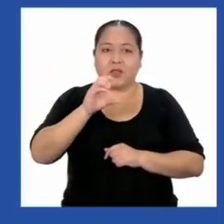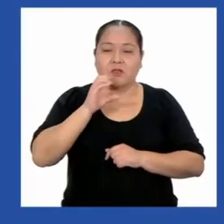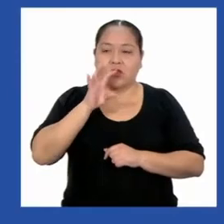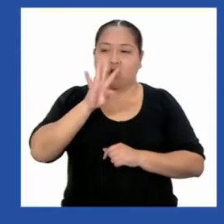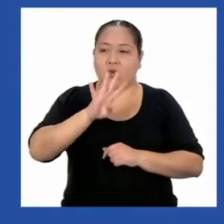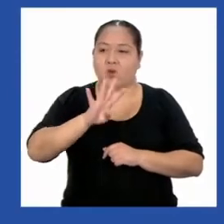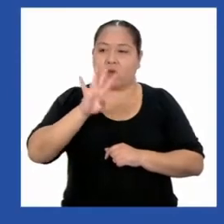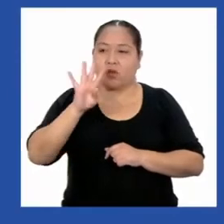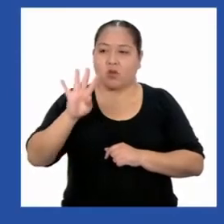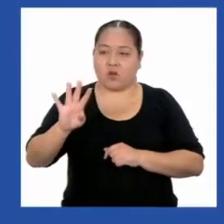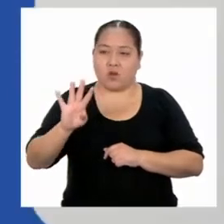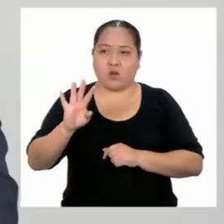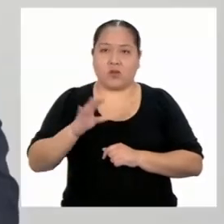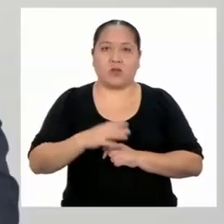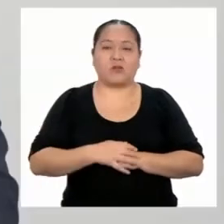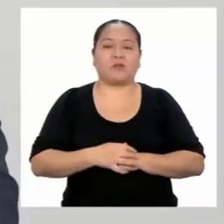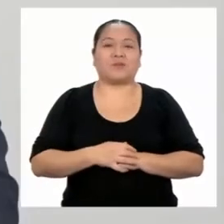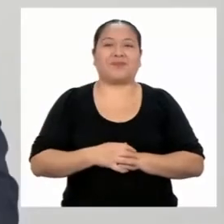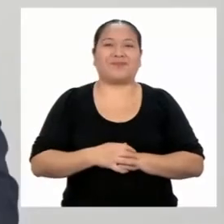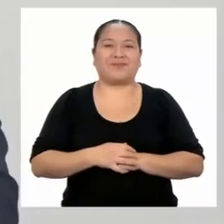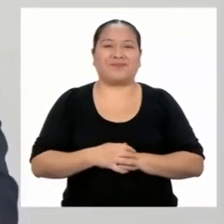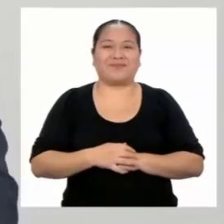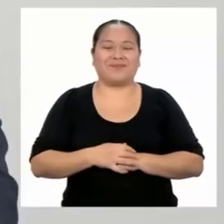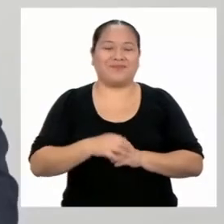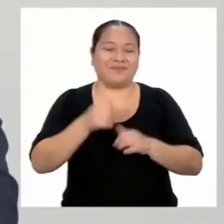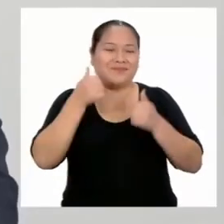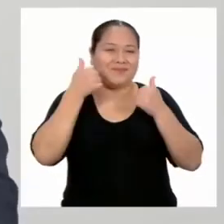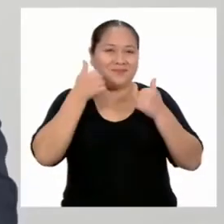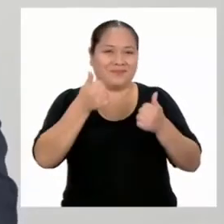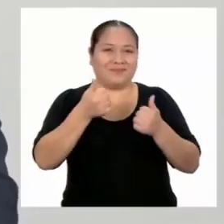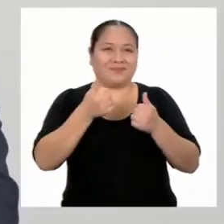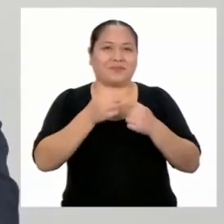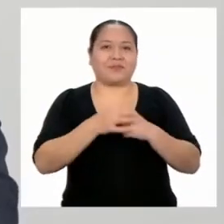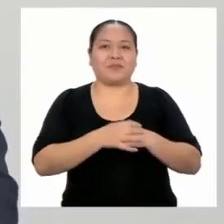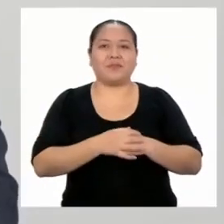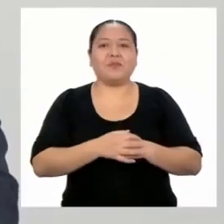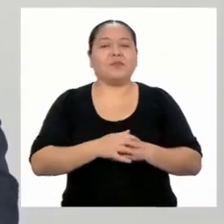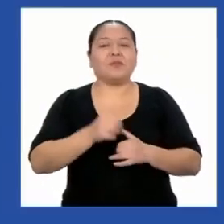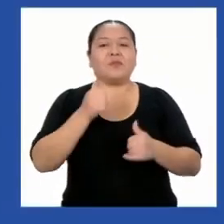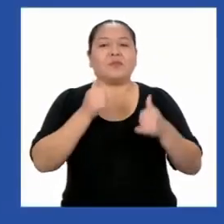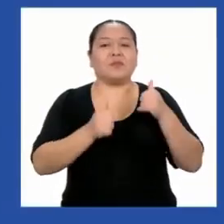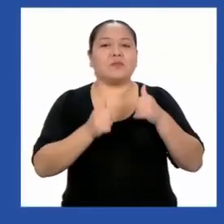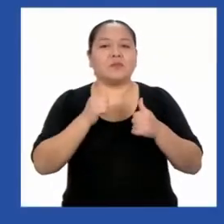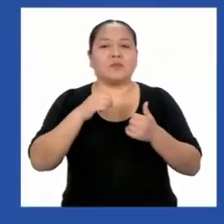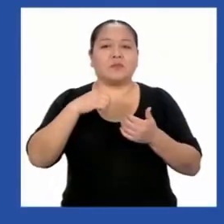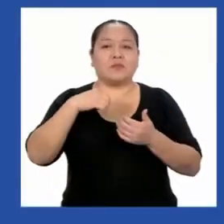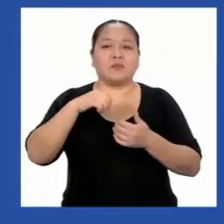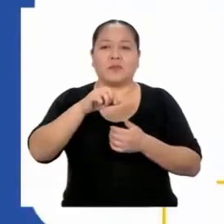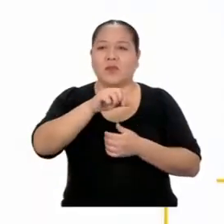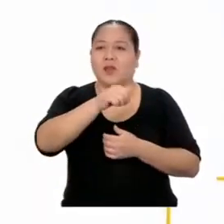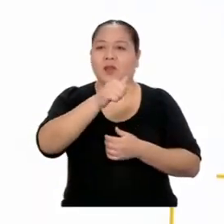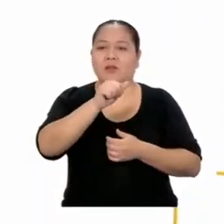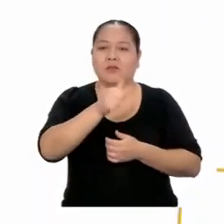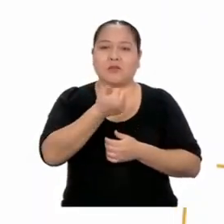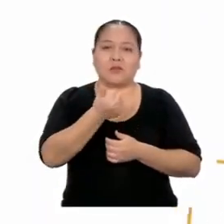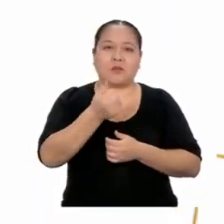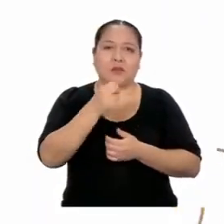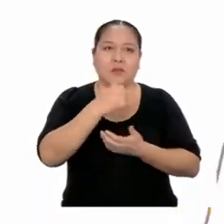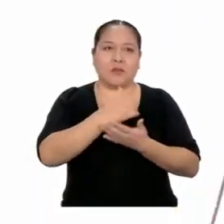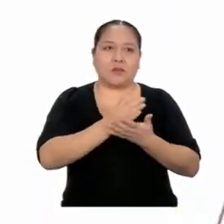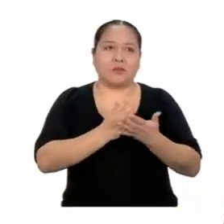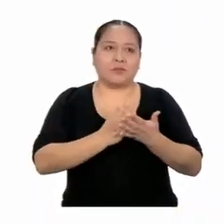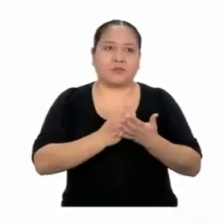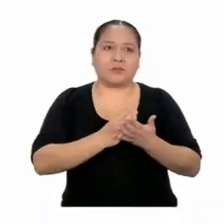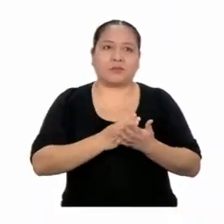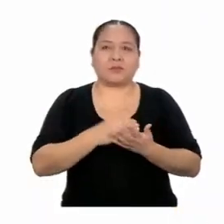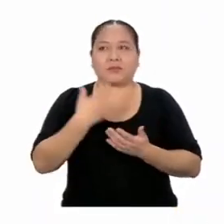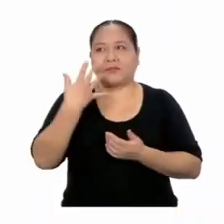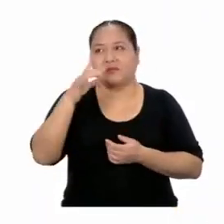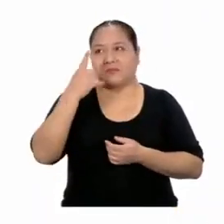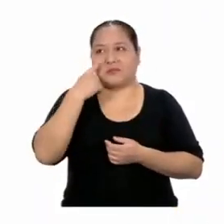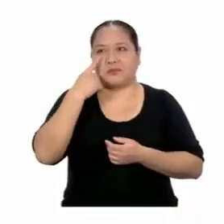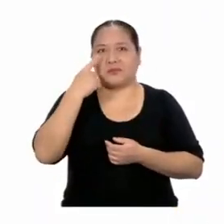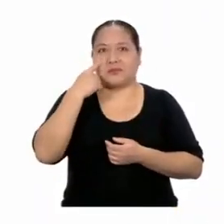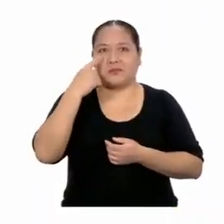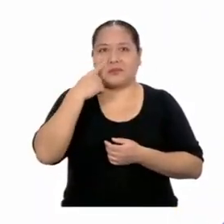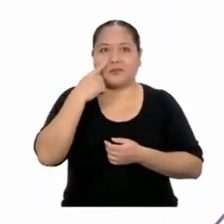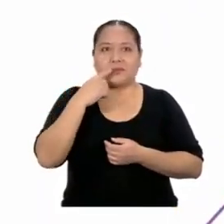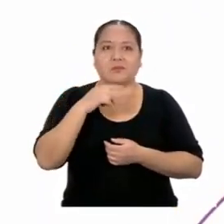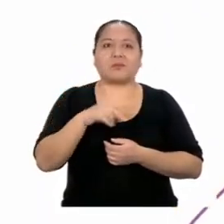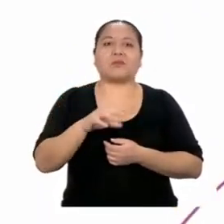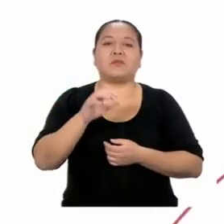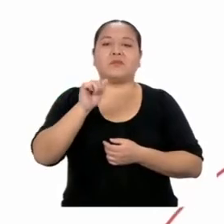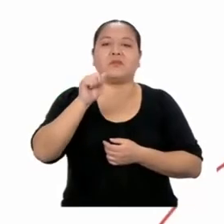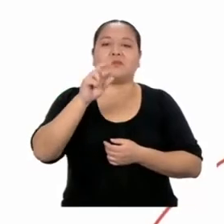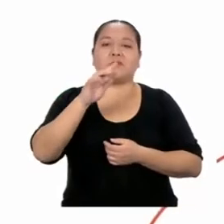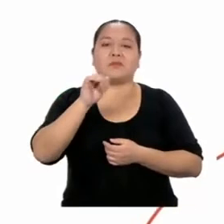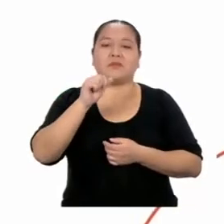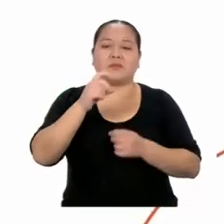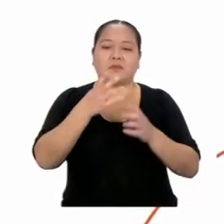1944 metros cuadrados. Genial, Yanira. ¿Cuál es nuestro segundo paso? Bueno, ya conocemos el valor del